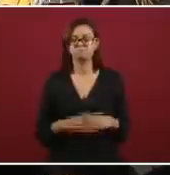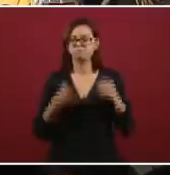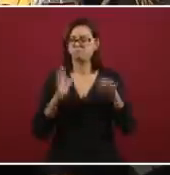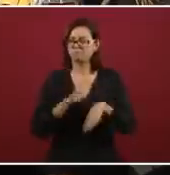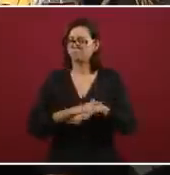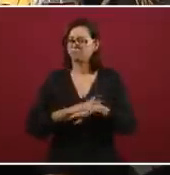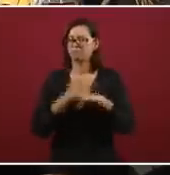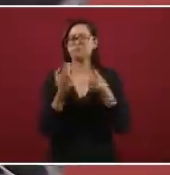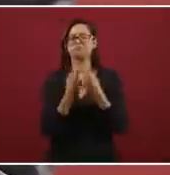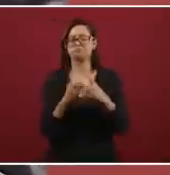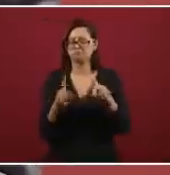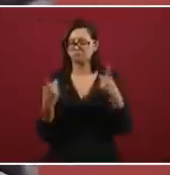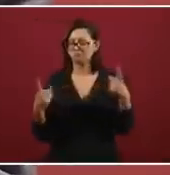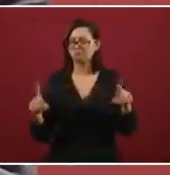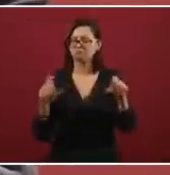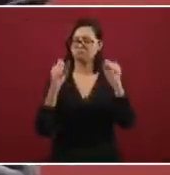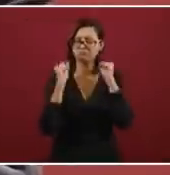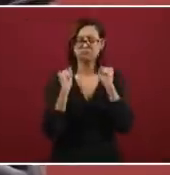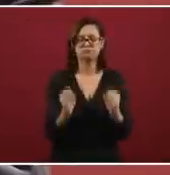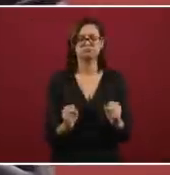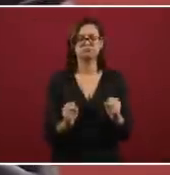más desarrollo,